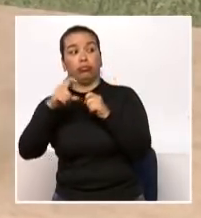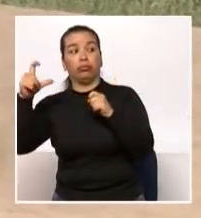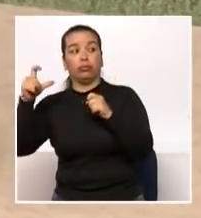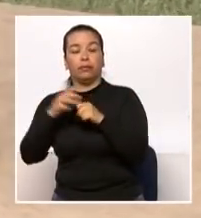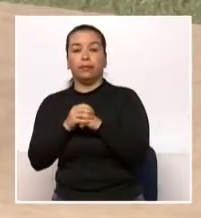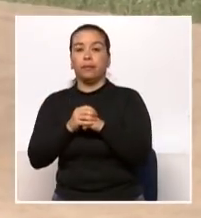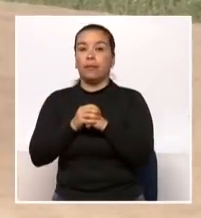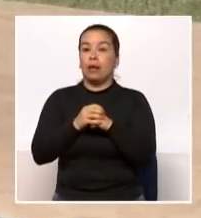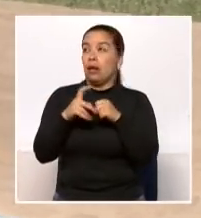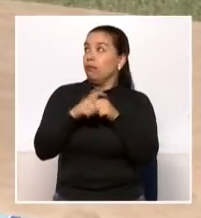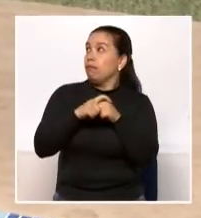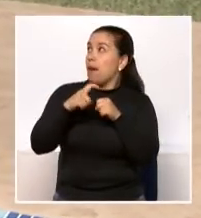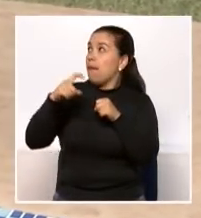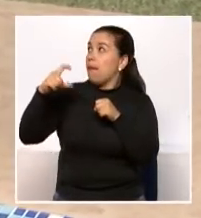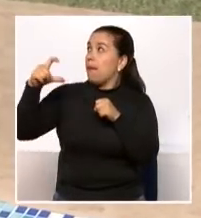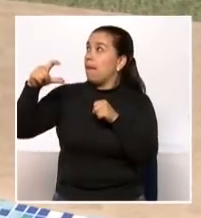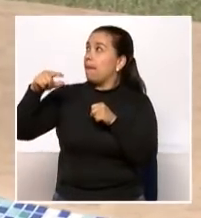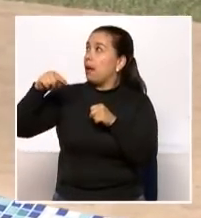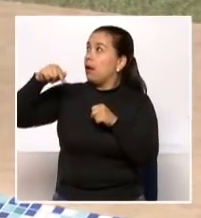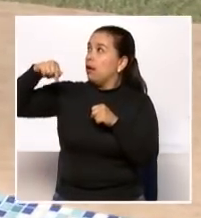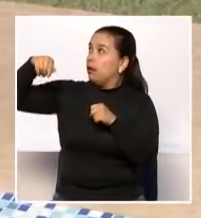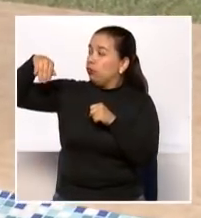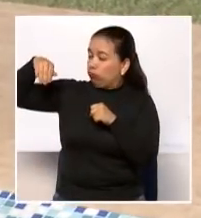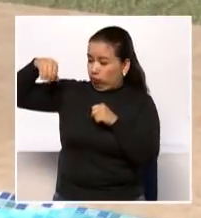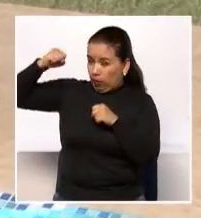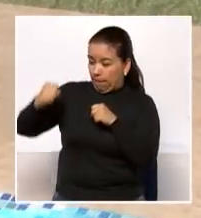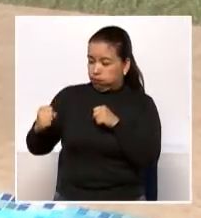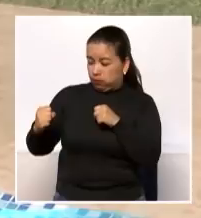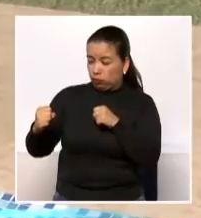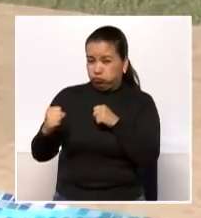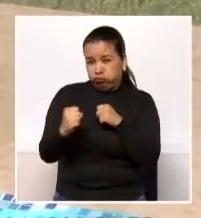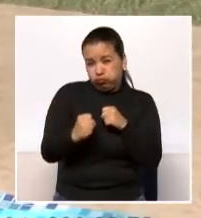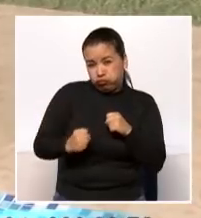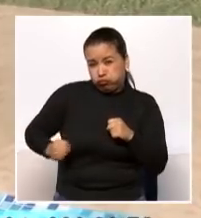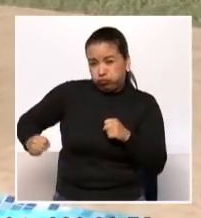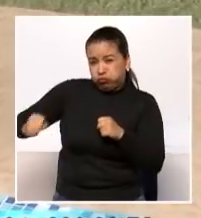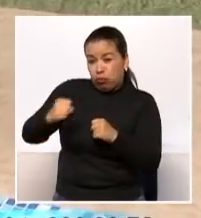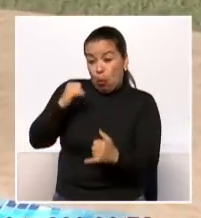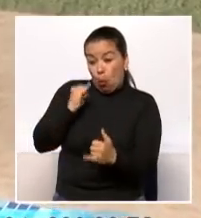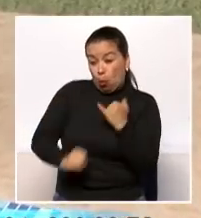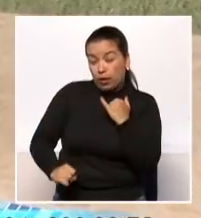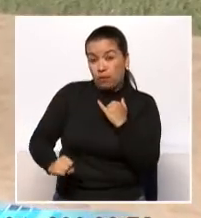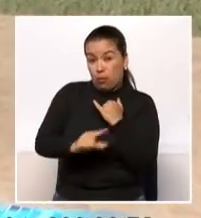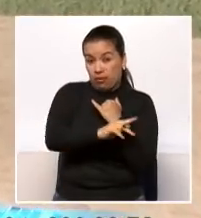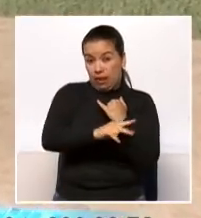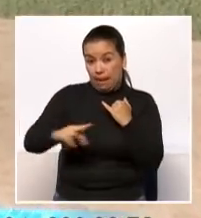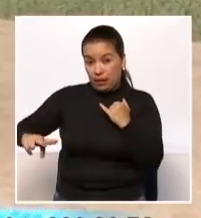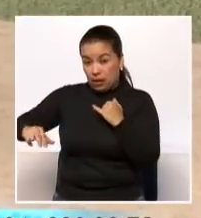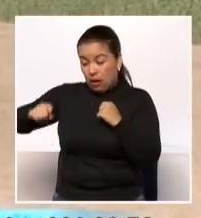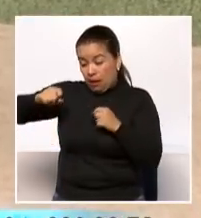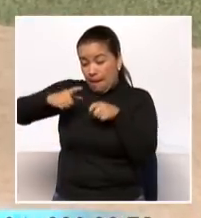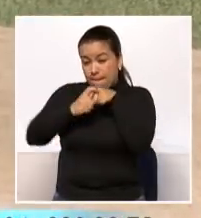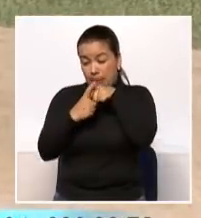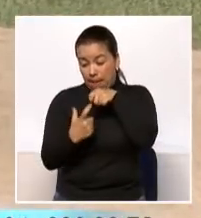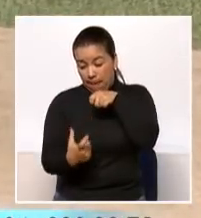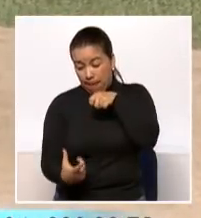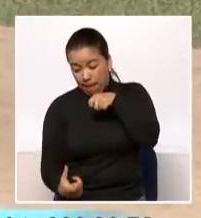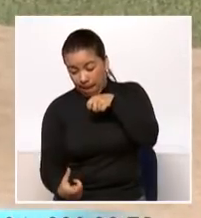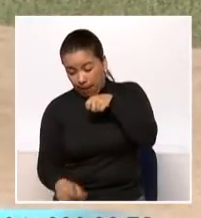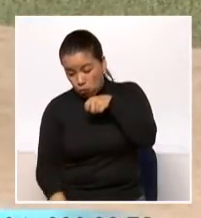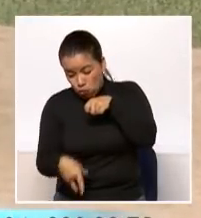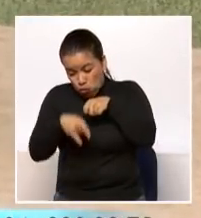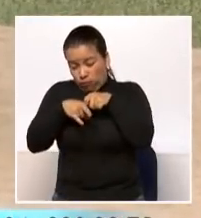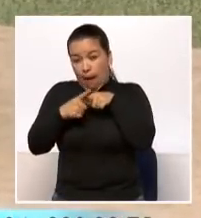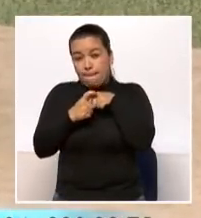Envía la onda baja, toca el fondo de la piscina que es sólido y se devuelve. Al devolverse, el